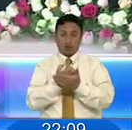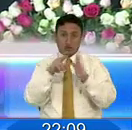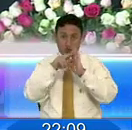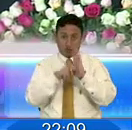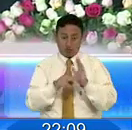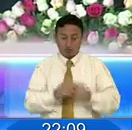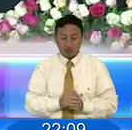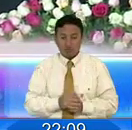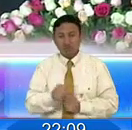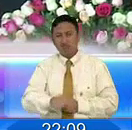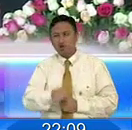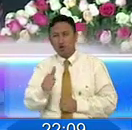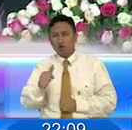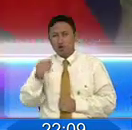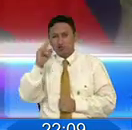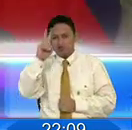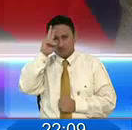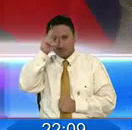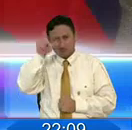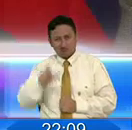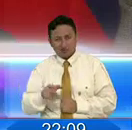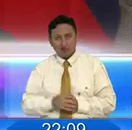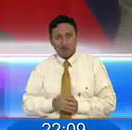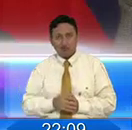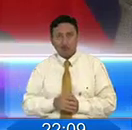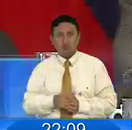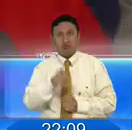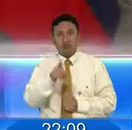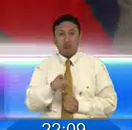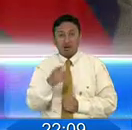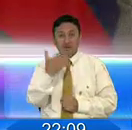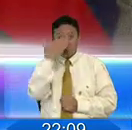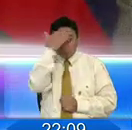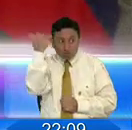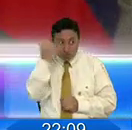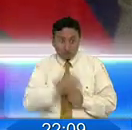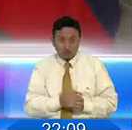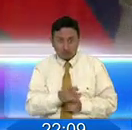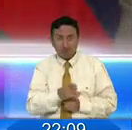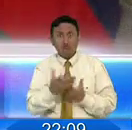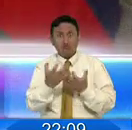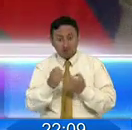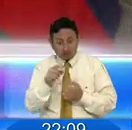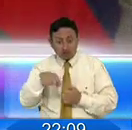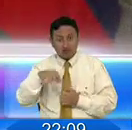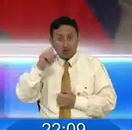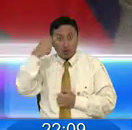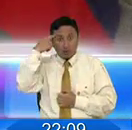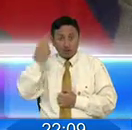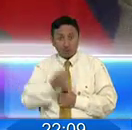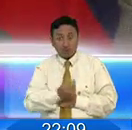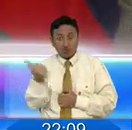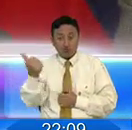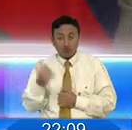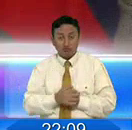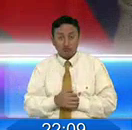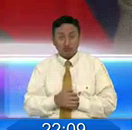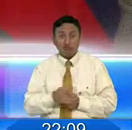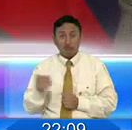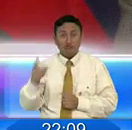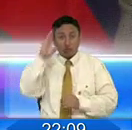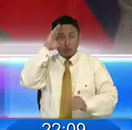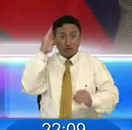existieron otros intereses. Nadie se engañe pensando que no buscaban el golpe de Estado, buscaban el golpe de Estado. Ese fue el propósito